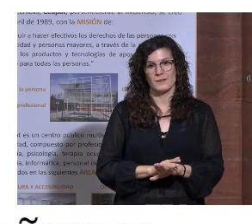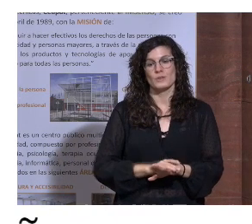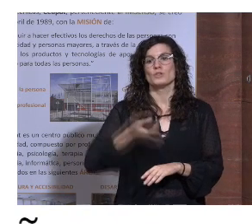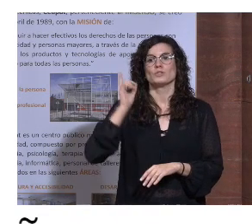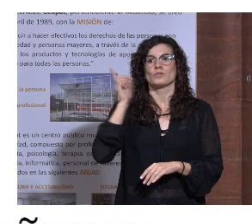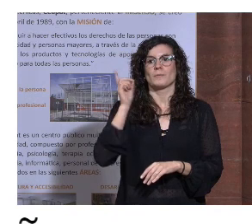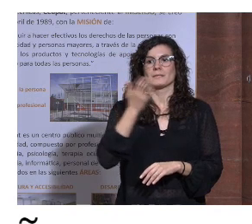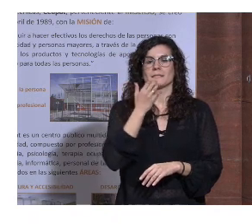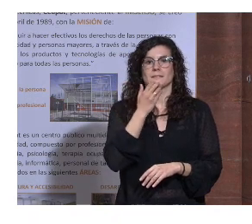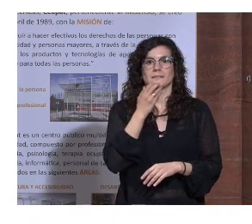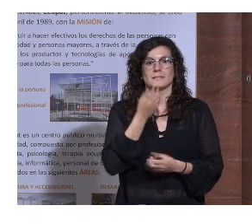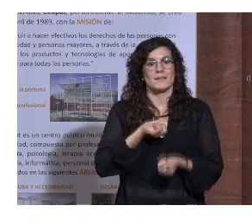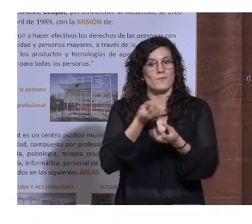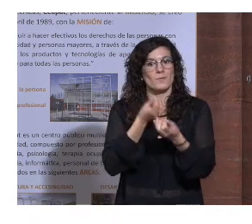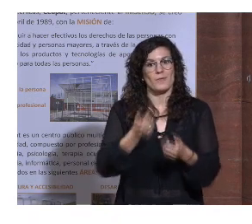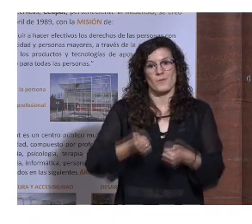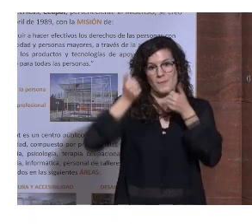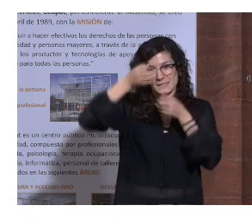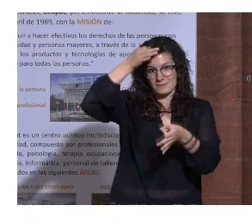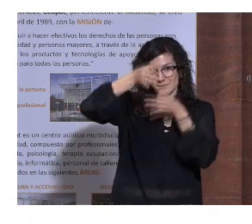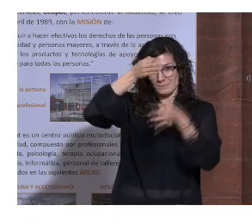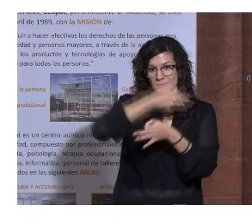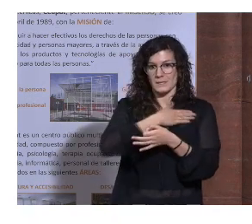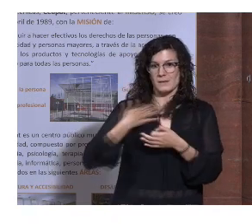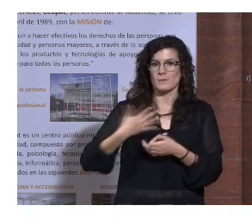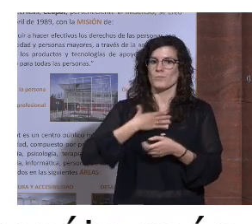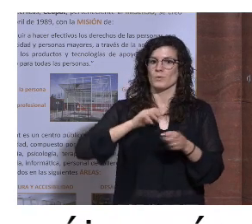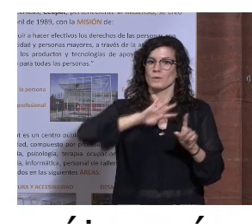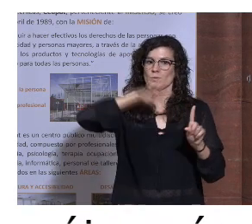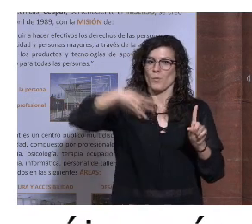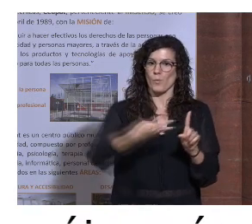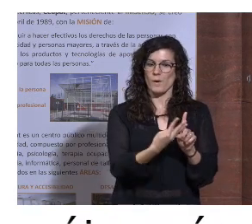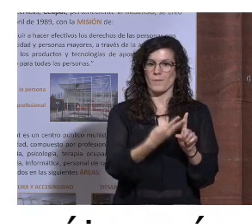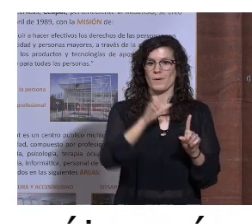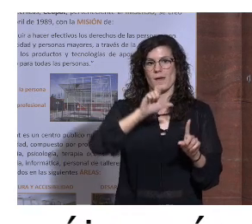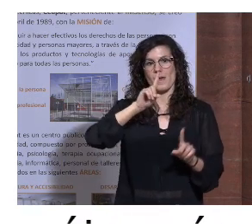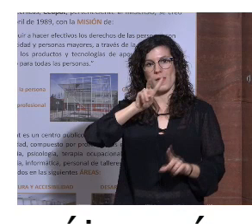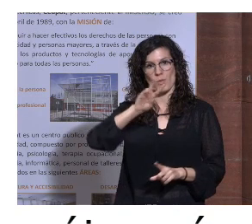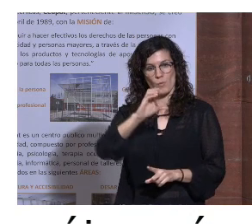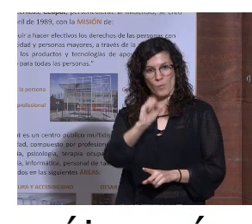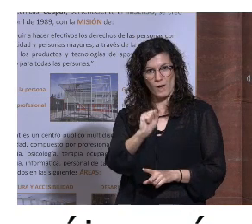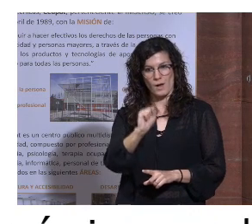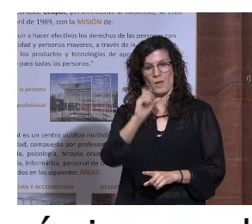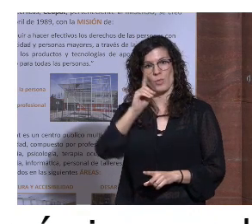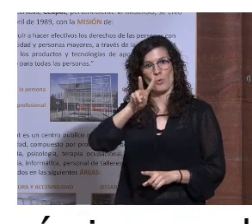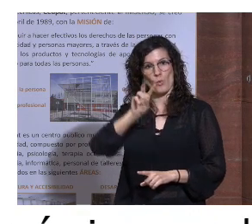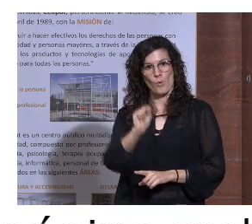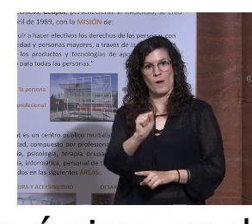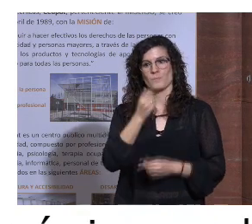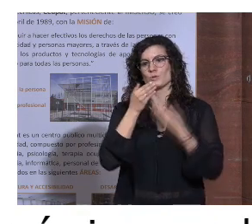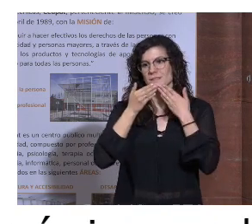Simplemente que si queréis más información sobre ello, pues hay una página web, Educadúa, donde podéis tener acceso. Muchas gracias.